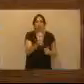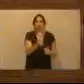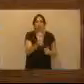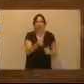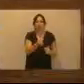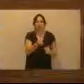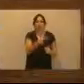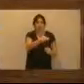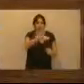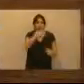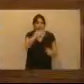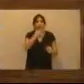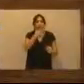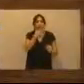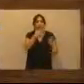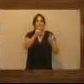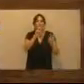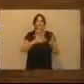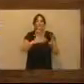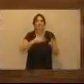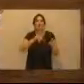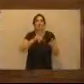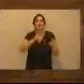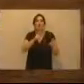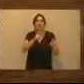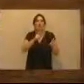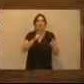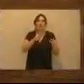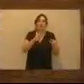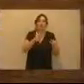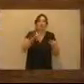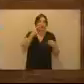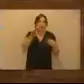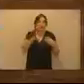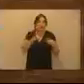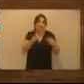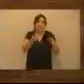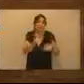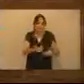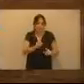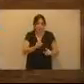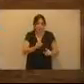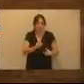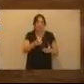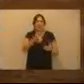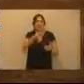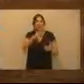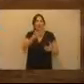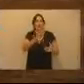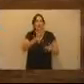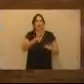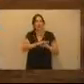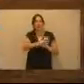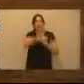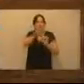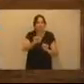su intervención al patrimonio inmaterial de Asturias. La protección del patrimonio es muy importante para la protección, conservación y